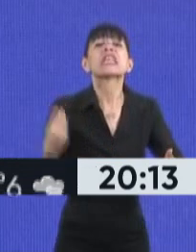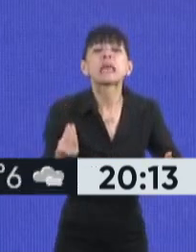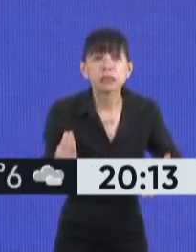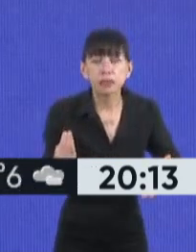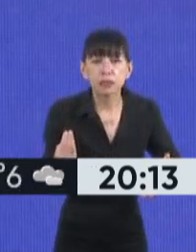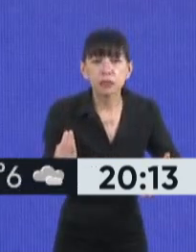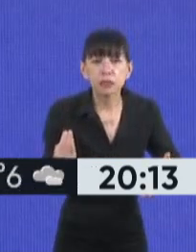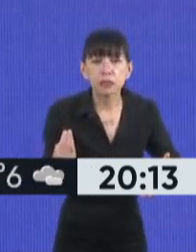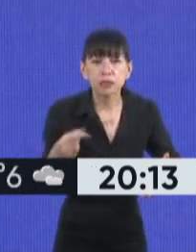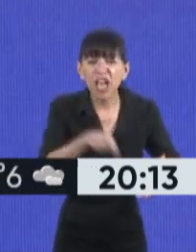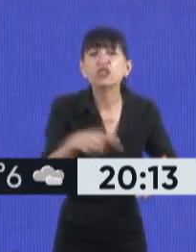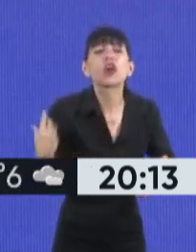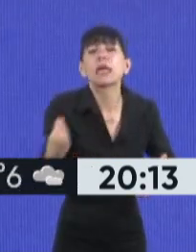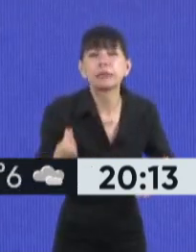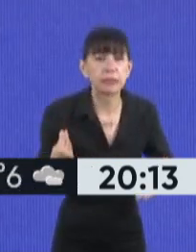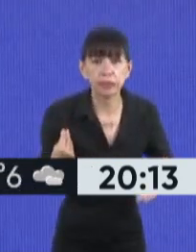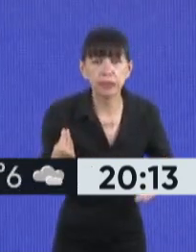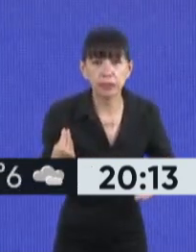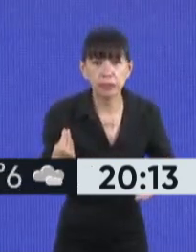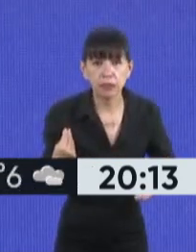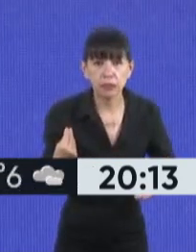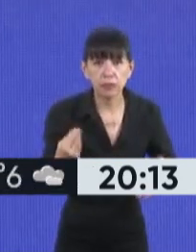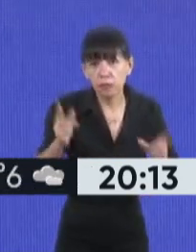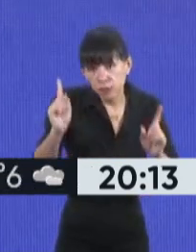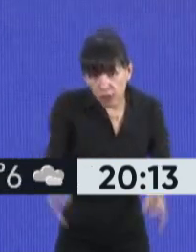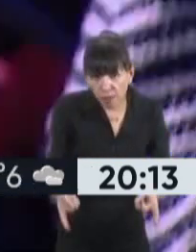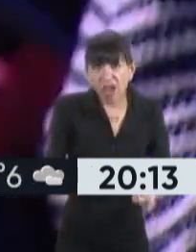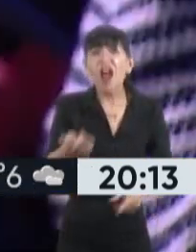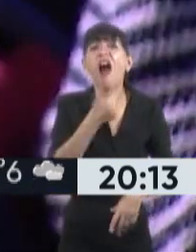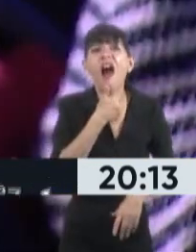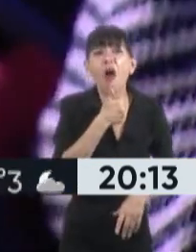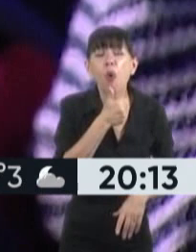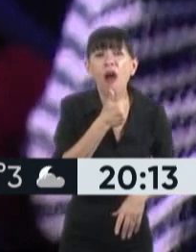es garantizar el derecho humano del acceso al agua.